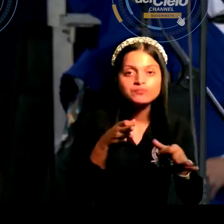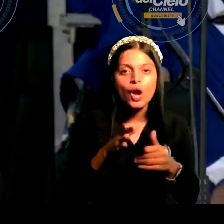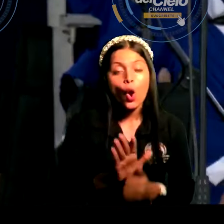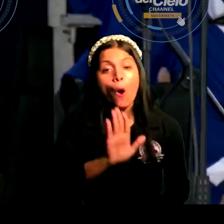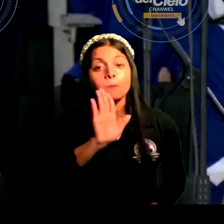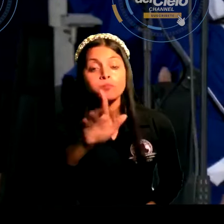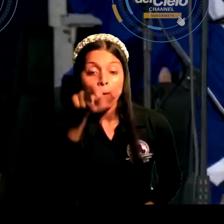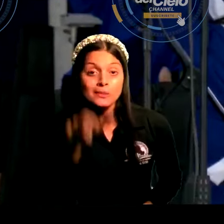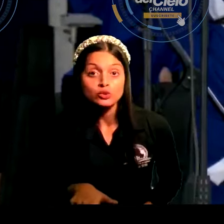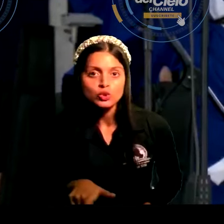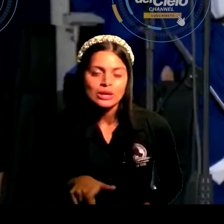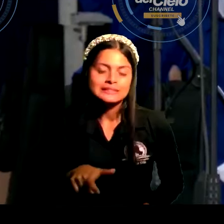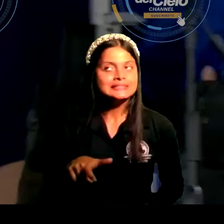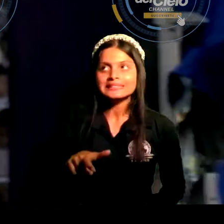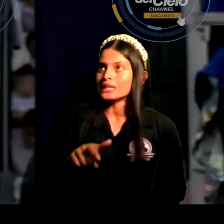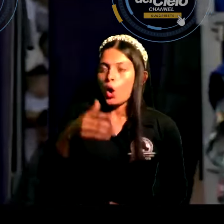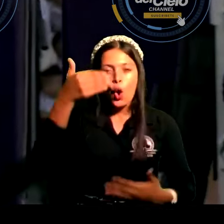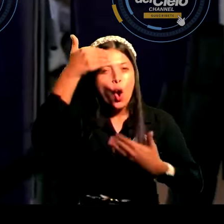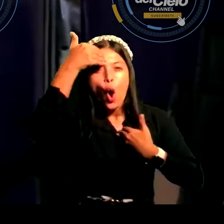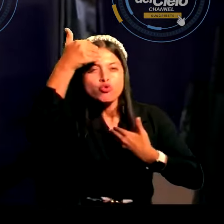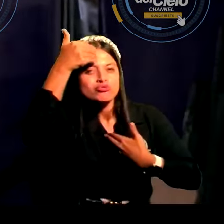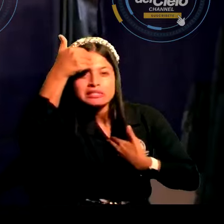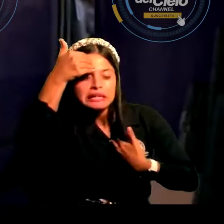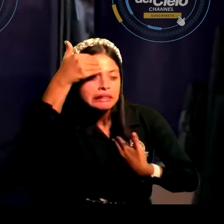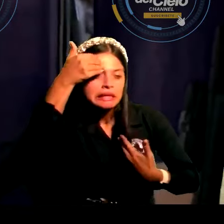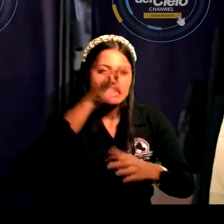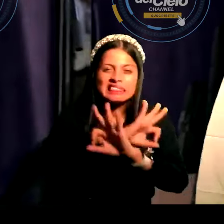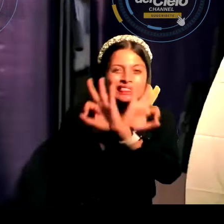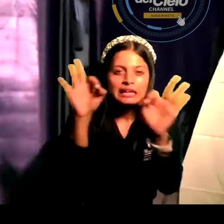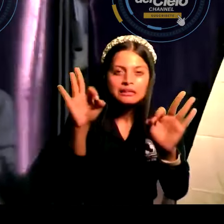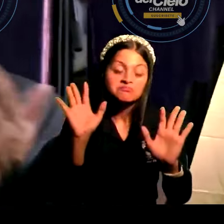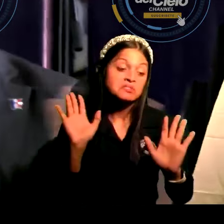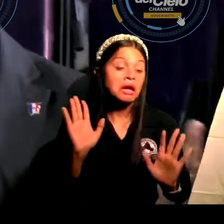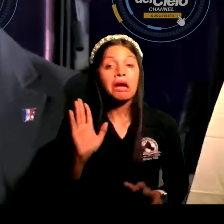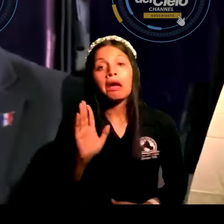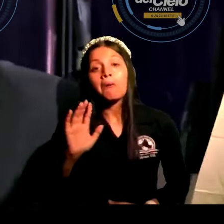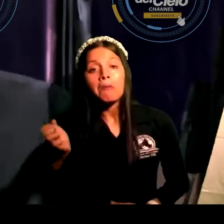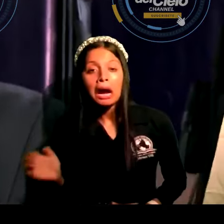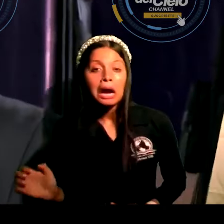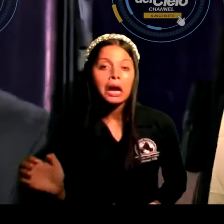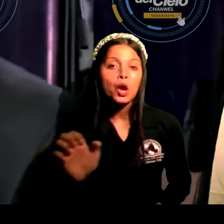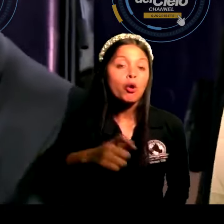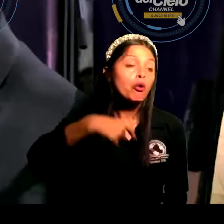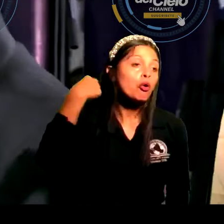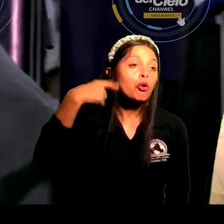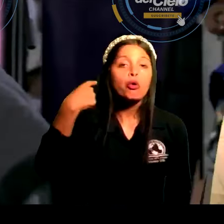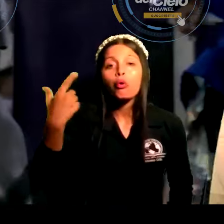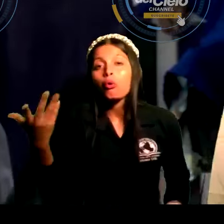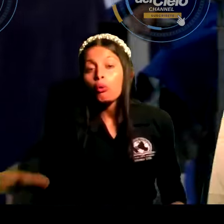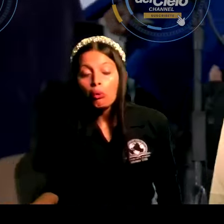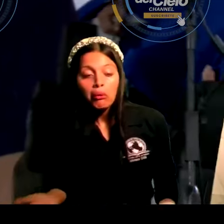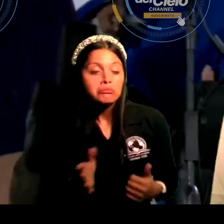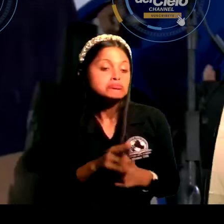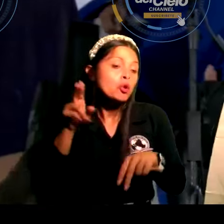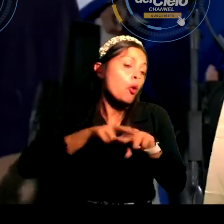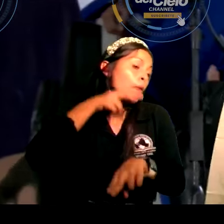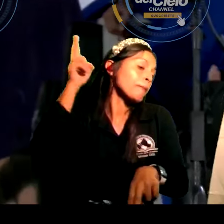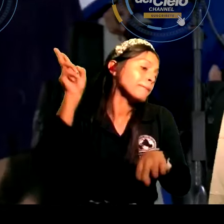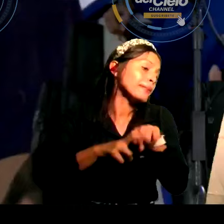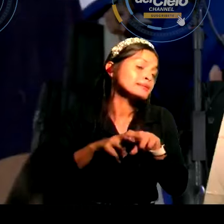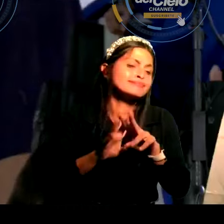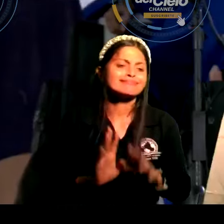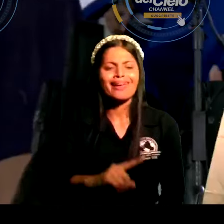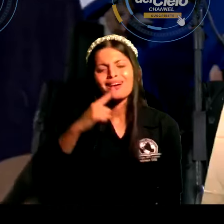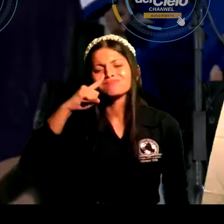entonces el evangelio le parece una locura, le parece que no tiene sentido. Por eso